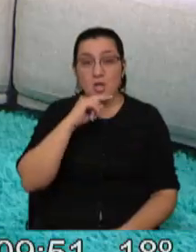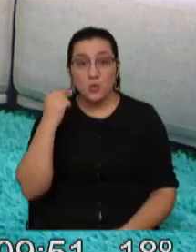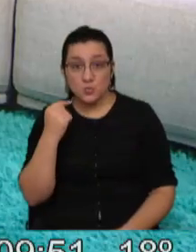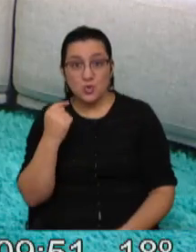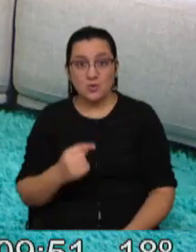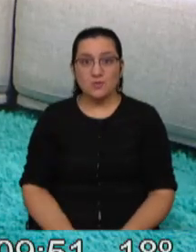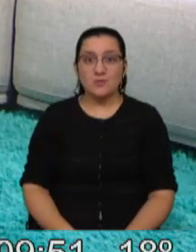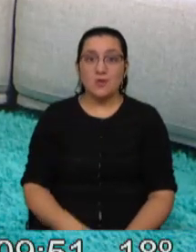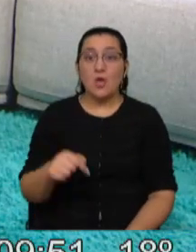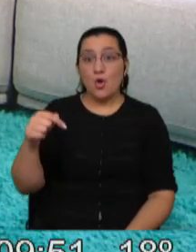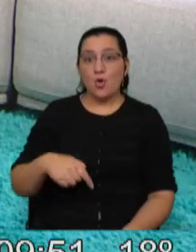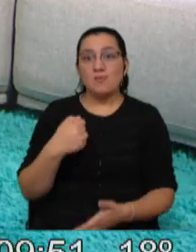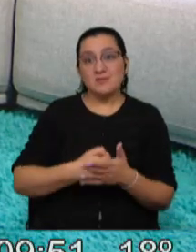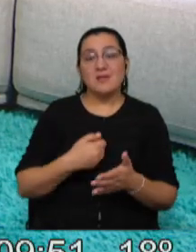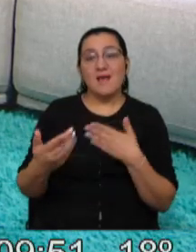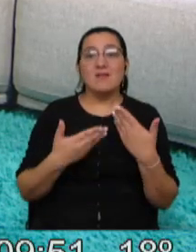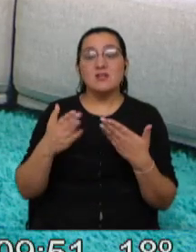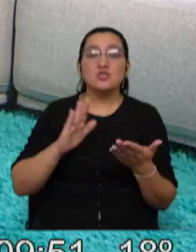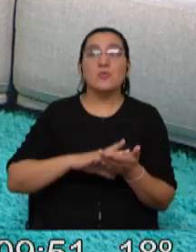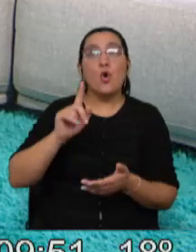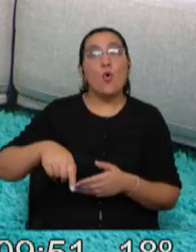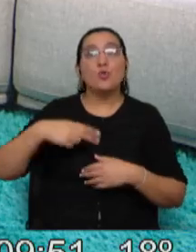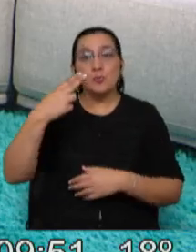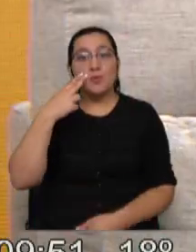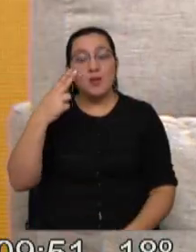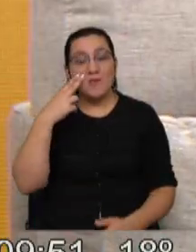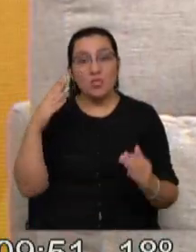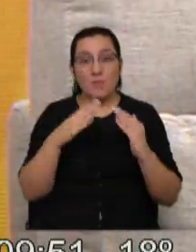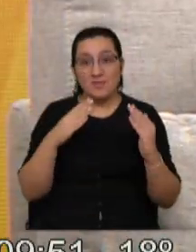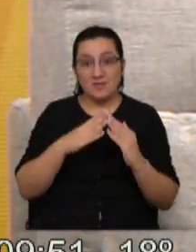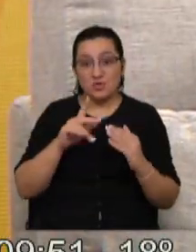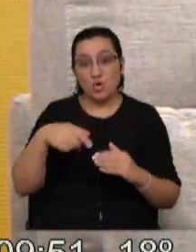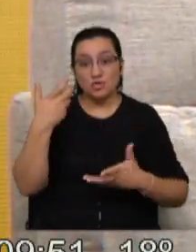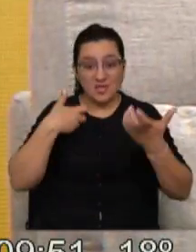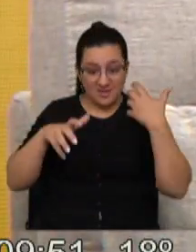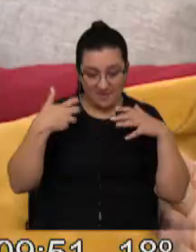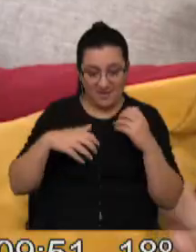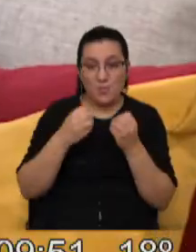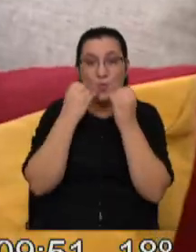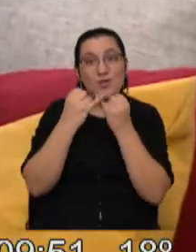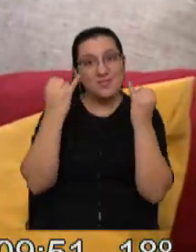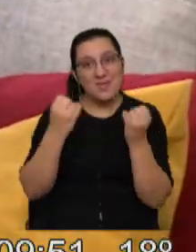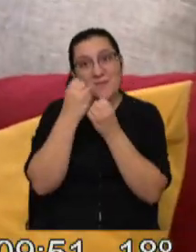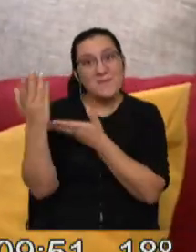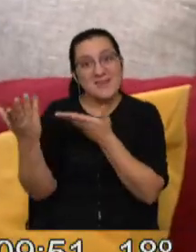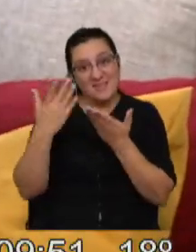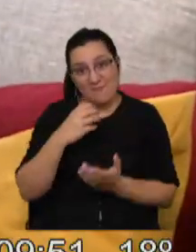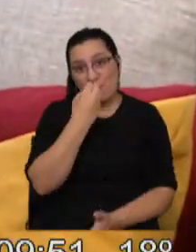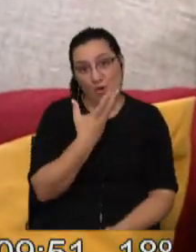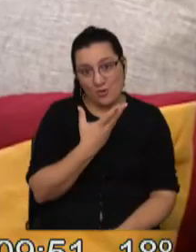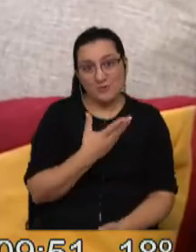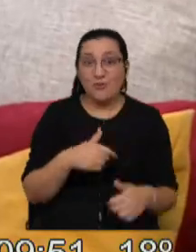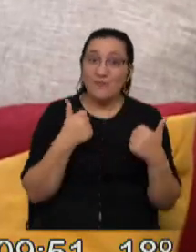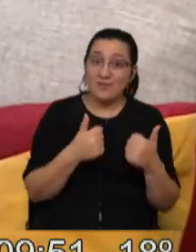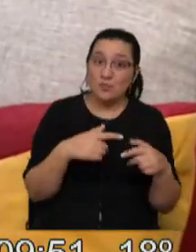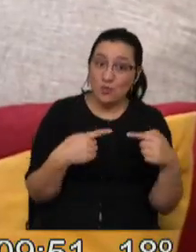Russo. Hoy vamos a intentar hablar de los otros problemas domésticos que tienen los otros animales. Buenos días, bienvenida. Hola. Muchas gracias. ¿Qué tal?